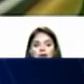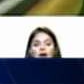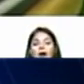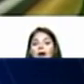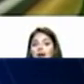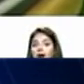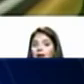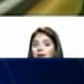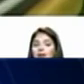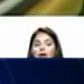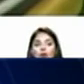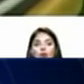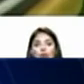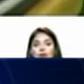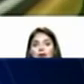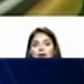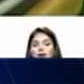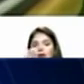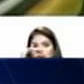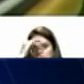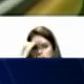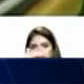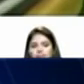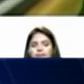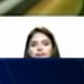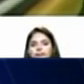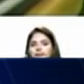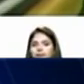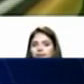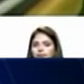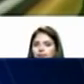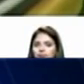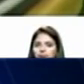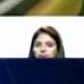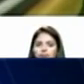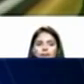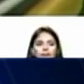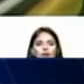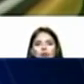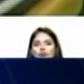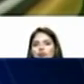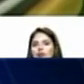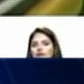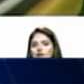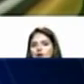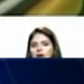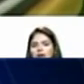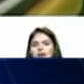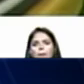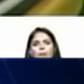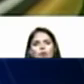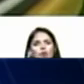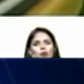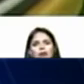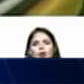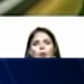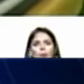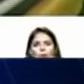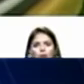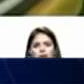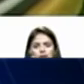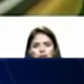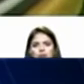de los derechos y atención integral de las víctimas de los hechos de violencia por motivos políticos y